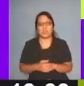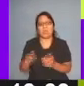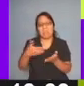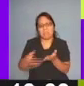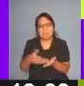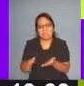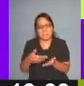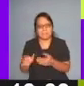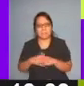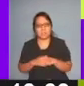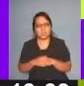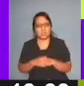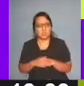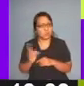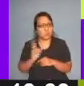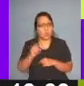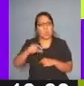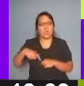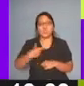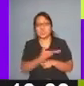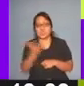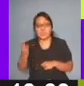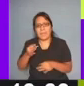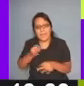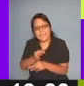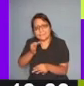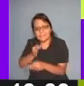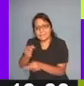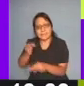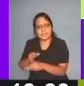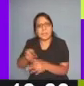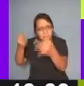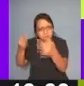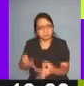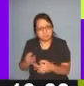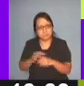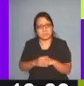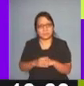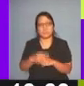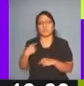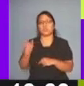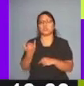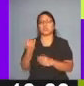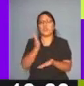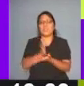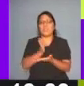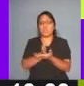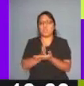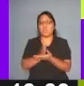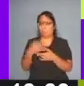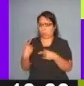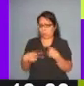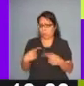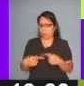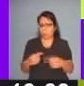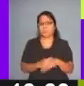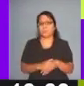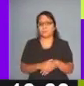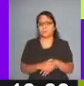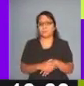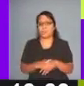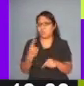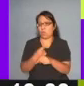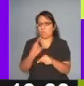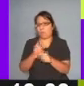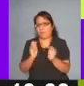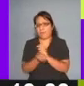que formar a nuestra comunidad en esta materia. Entonces, el derecho va a permanecer inalterable, se